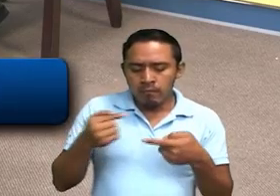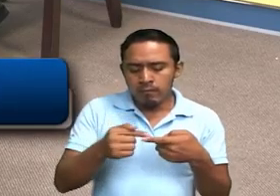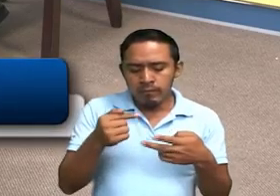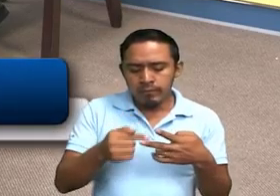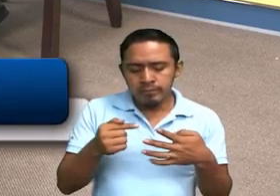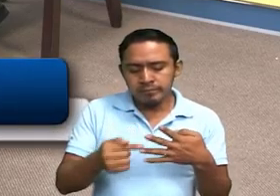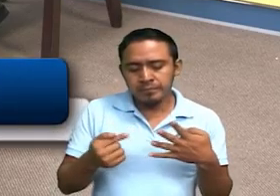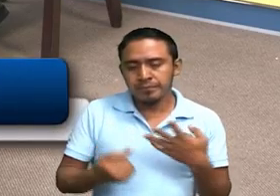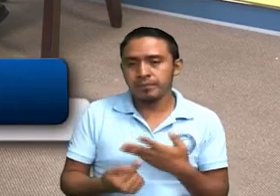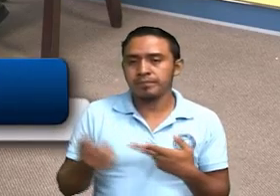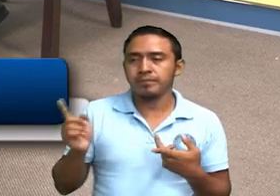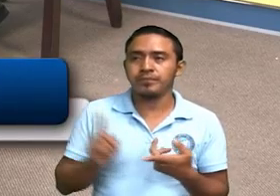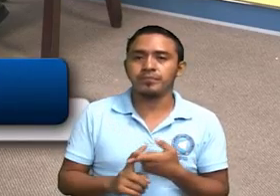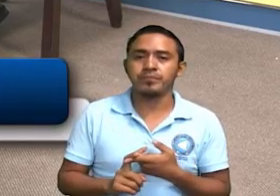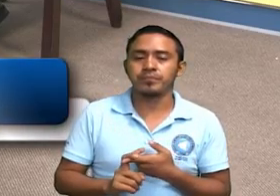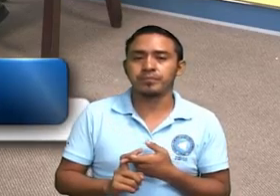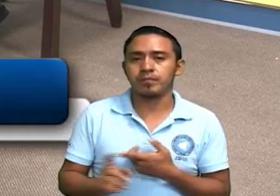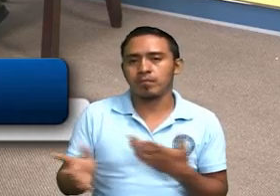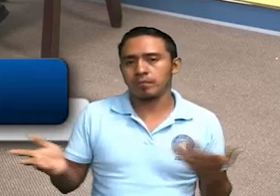de una manera